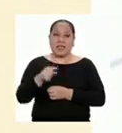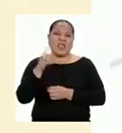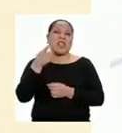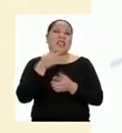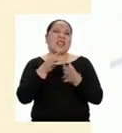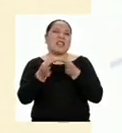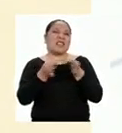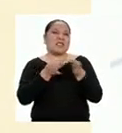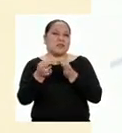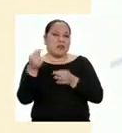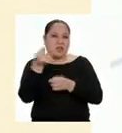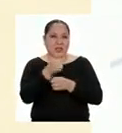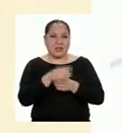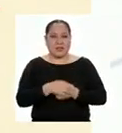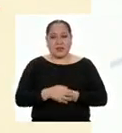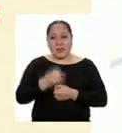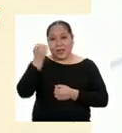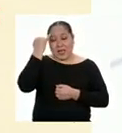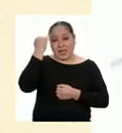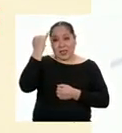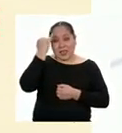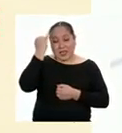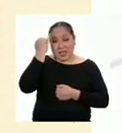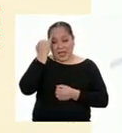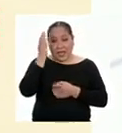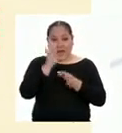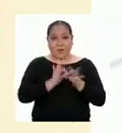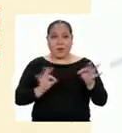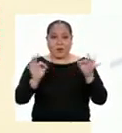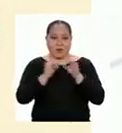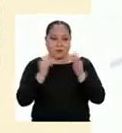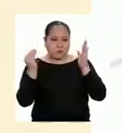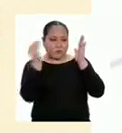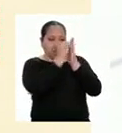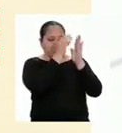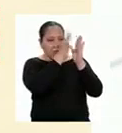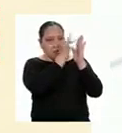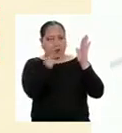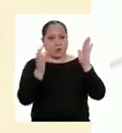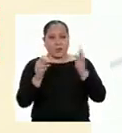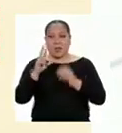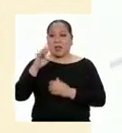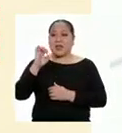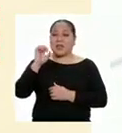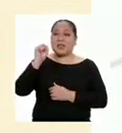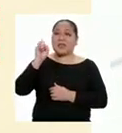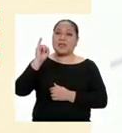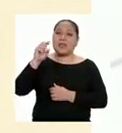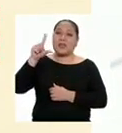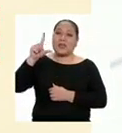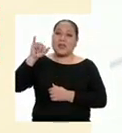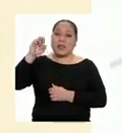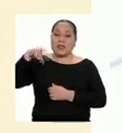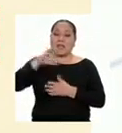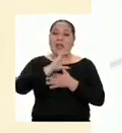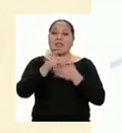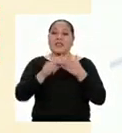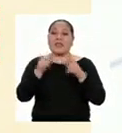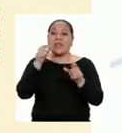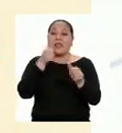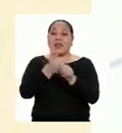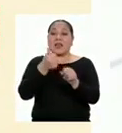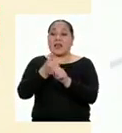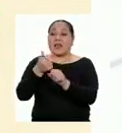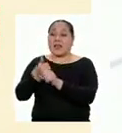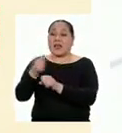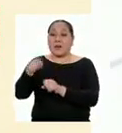por ella. Mientras que la idea principal se encuentra aquí de forma muy explícita. La resiliencia caracteriza a aquellas personas que, a pesar